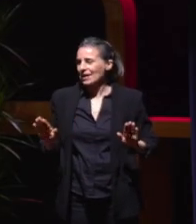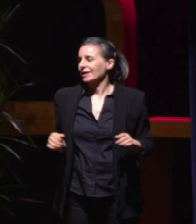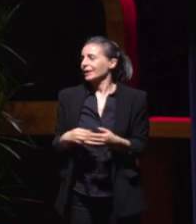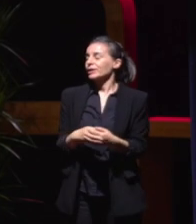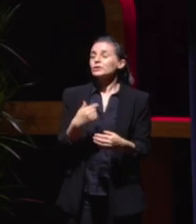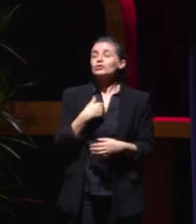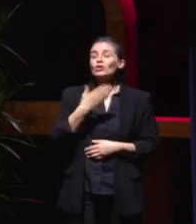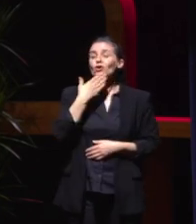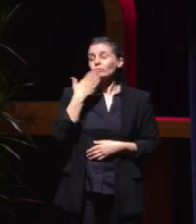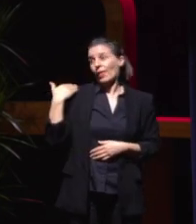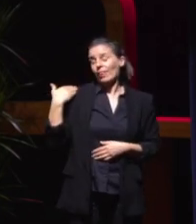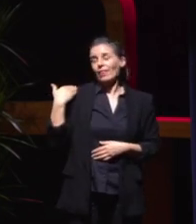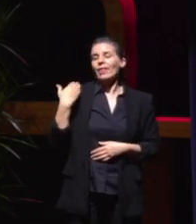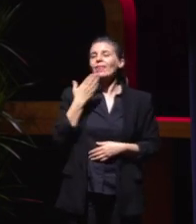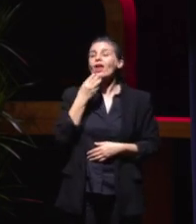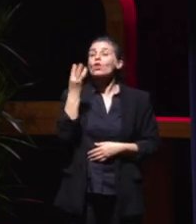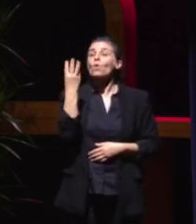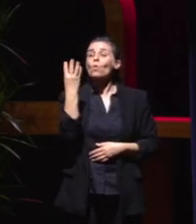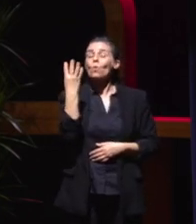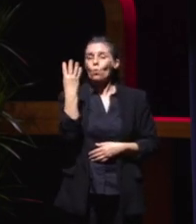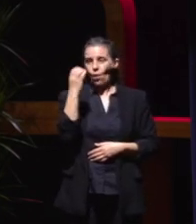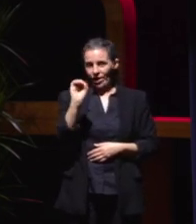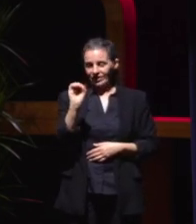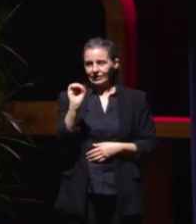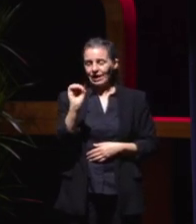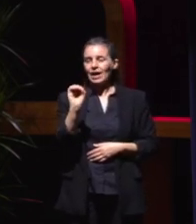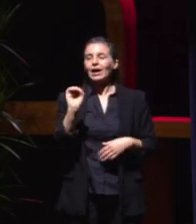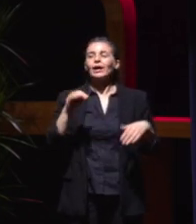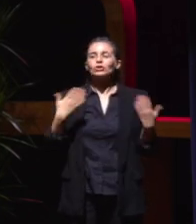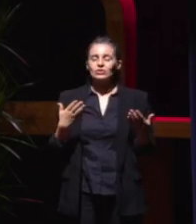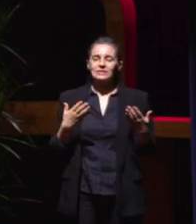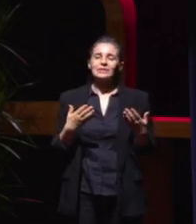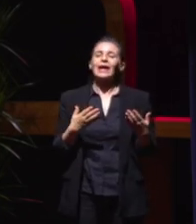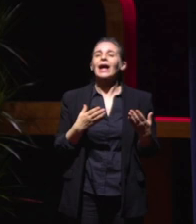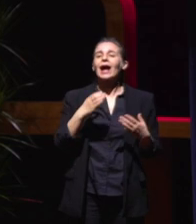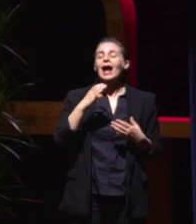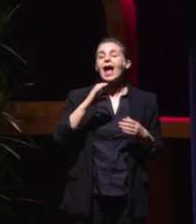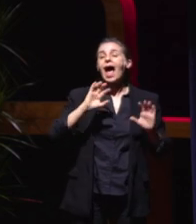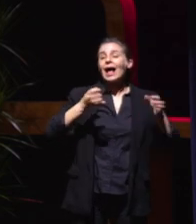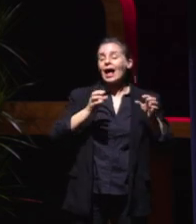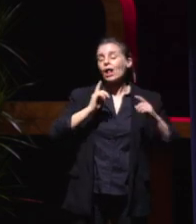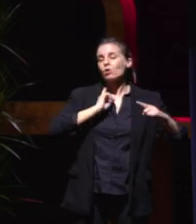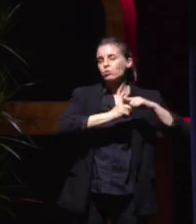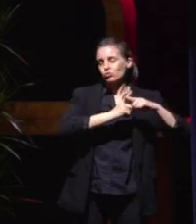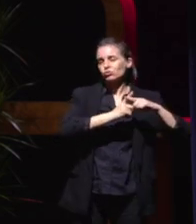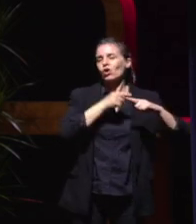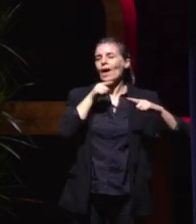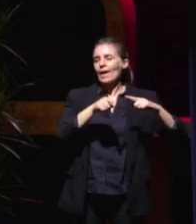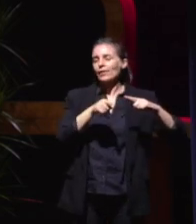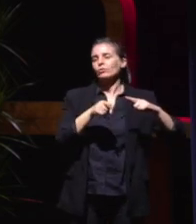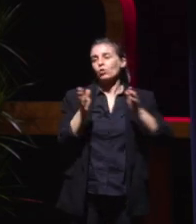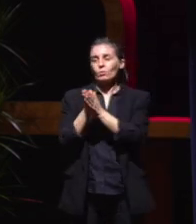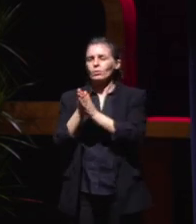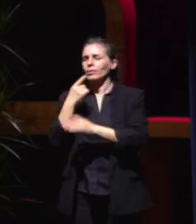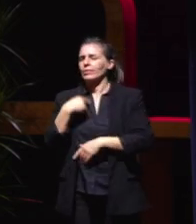Mira yo tenía 40 años y entonces en canal Plus me dijo un compañero están llamando a gente para hacer pruebas para